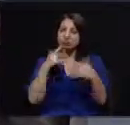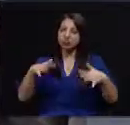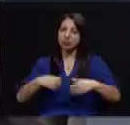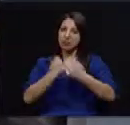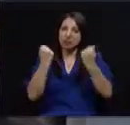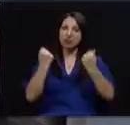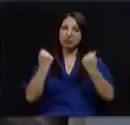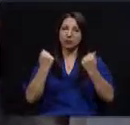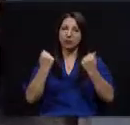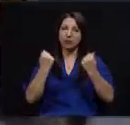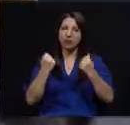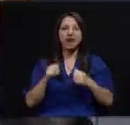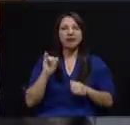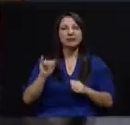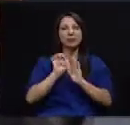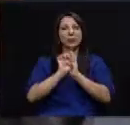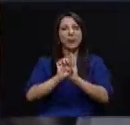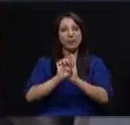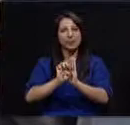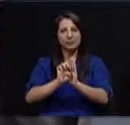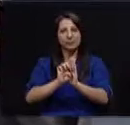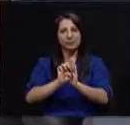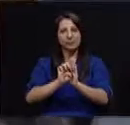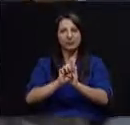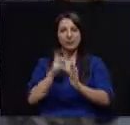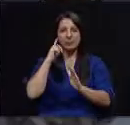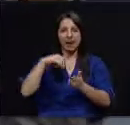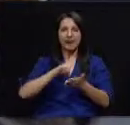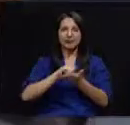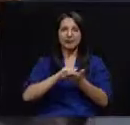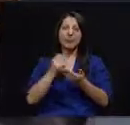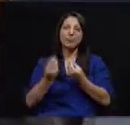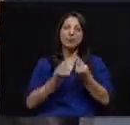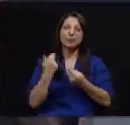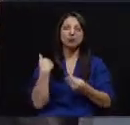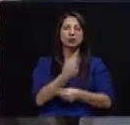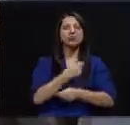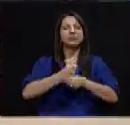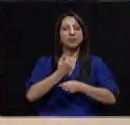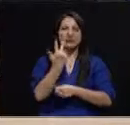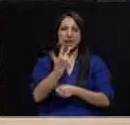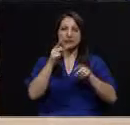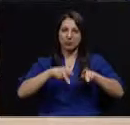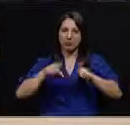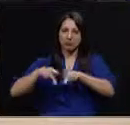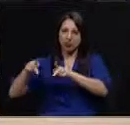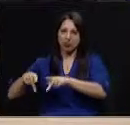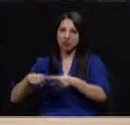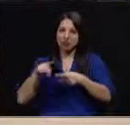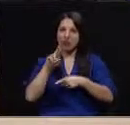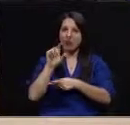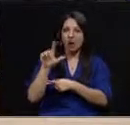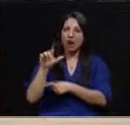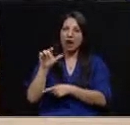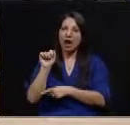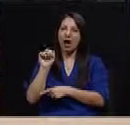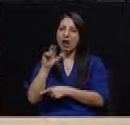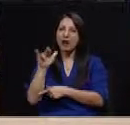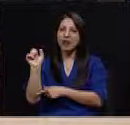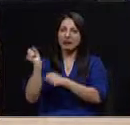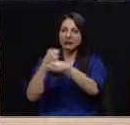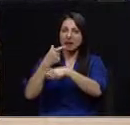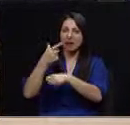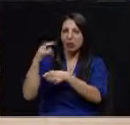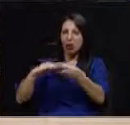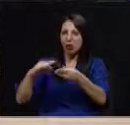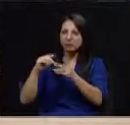fue todo un reto. En ese sentido, por ejemplo, para el guión de esta producción trabajamos tres personas. Raúl Arias hizo la parte